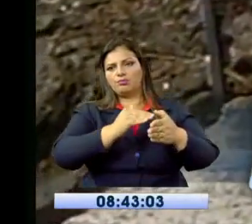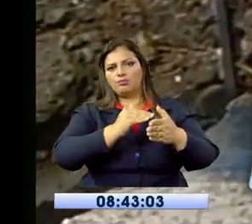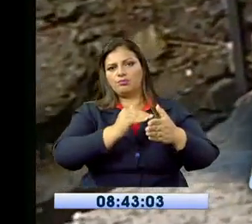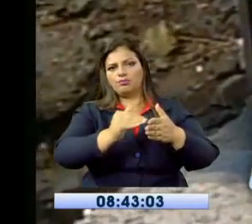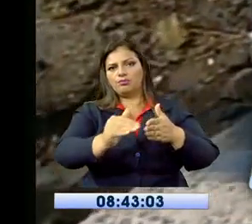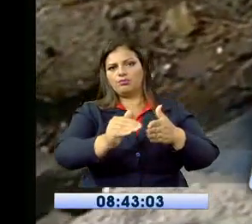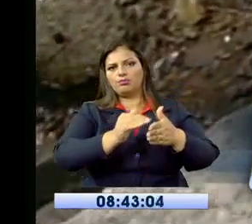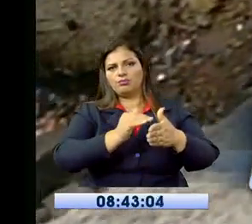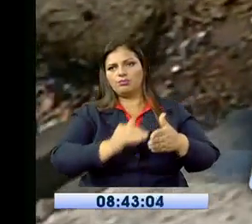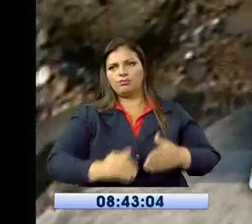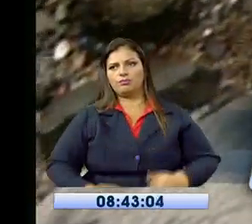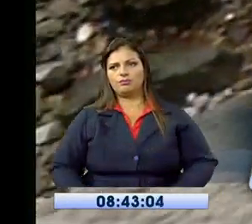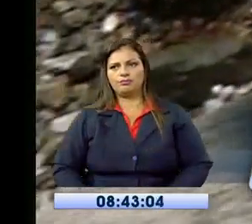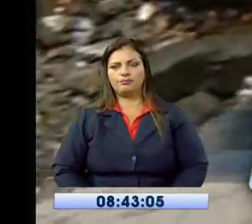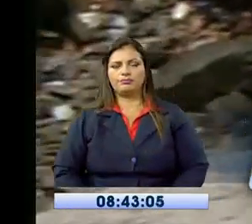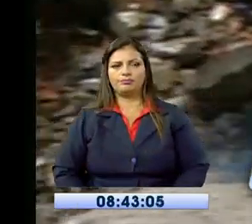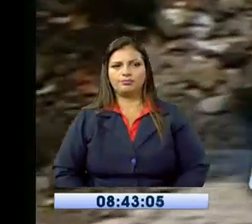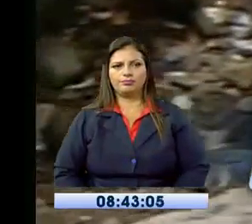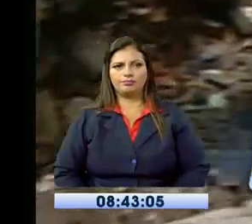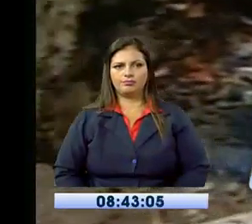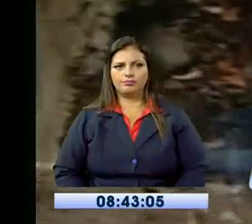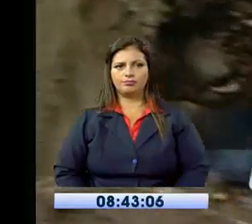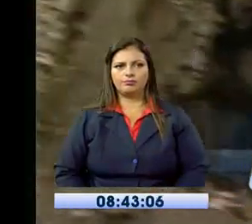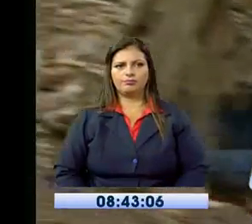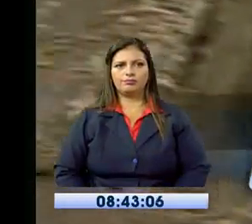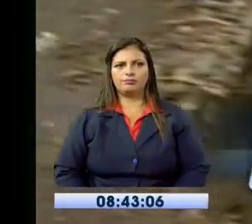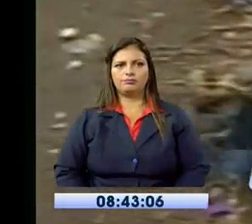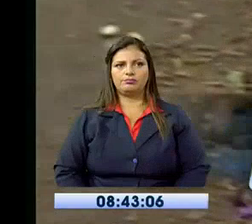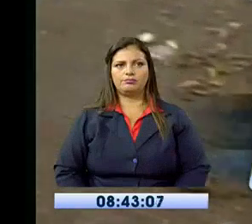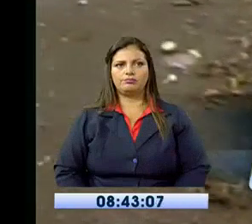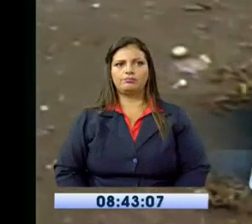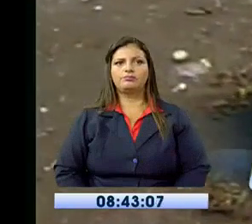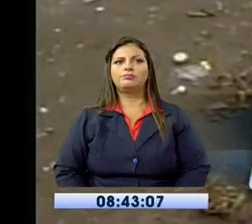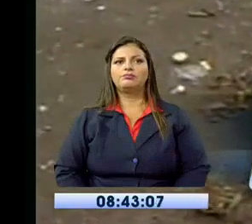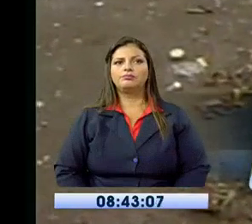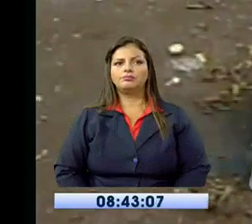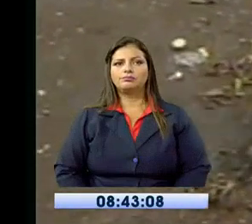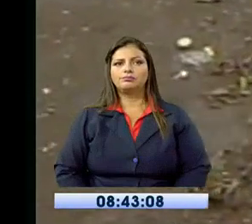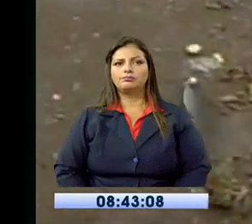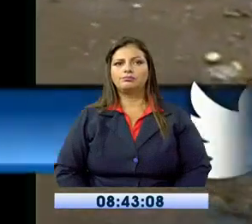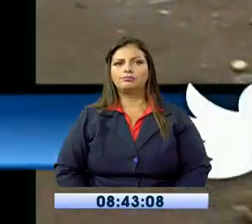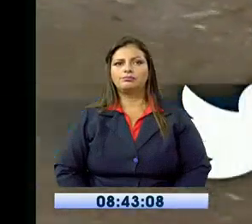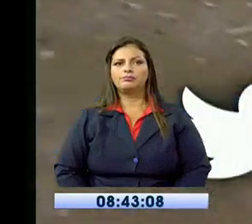hicieron algunos de los moradores de aquí de la zona del sector. Sin embargo,